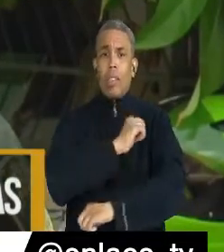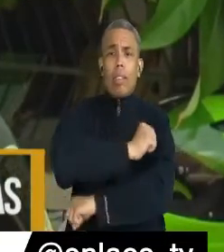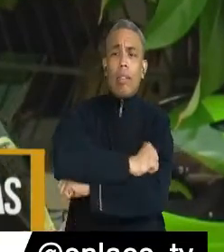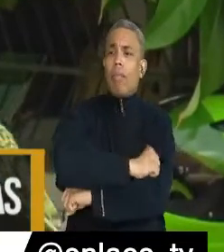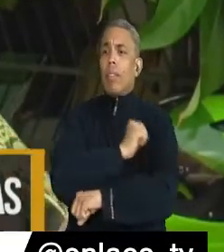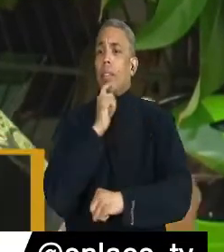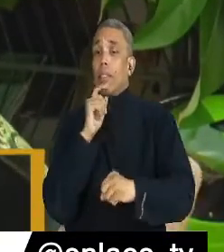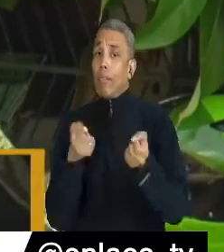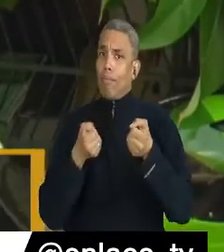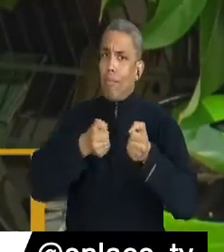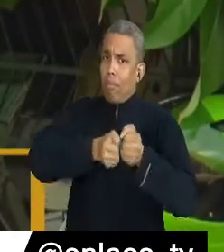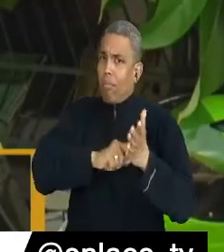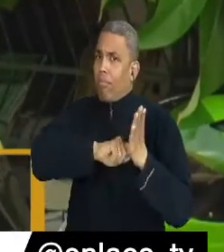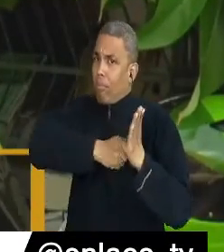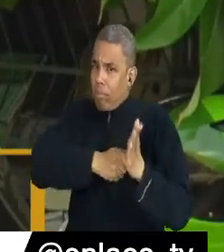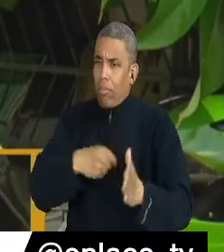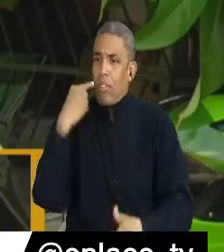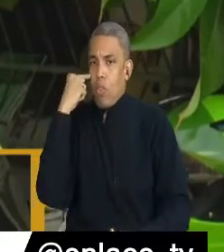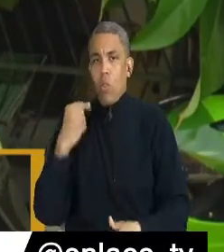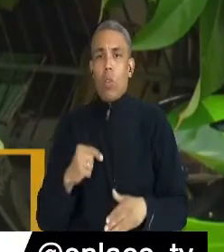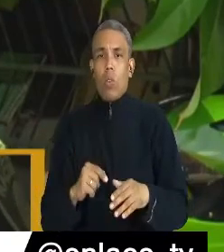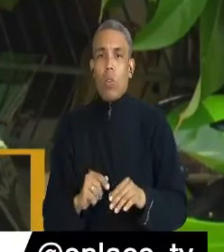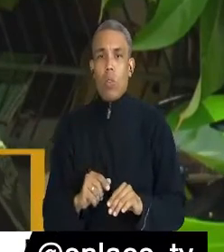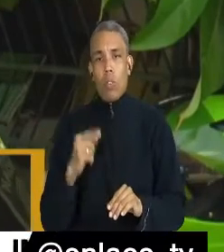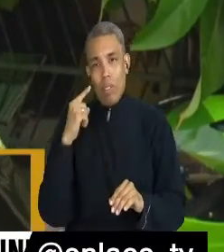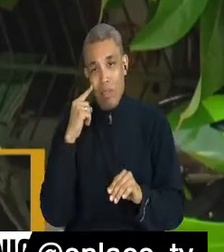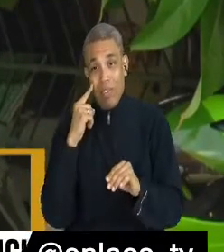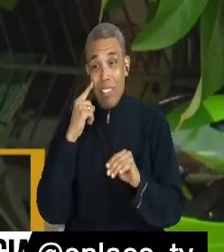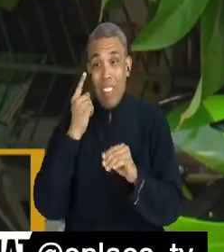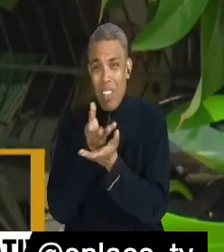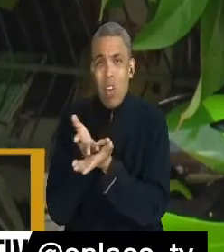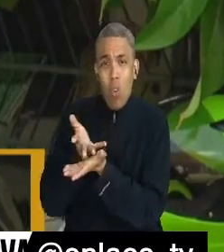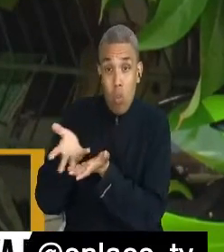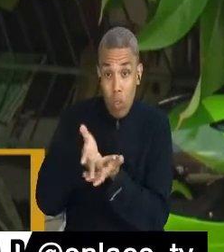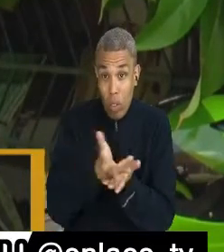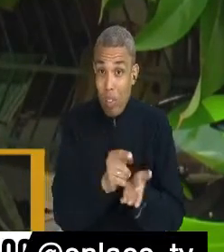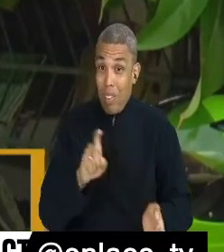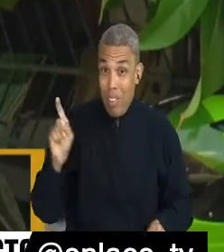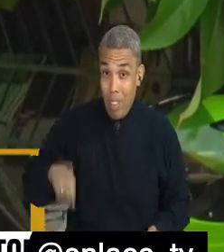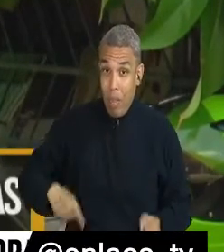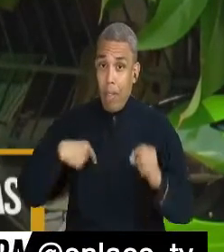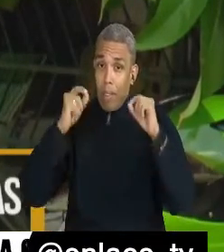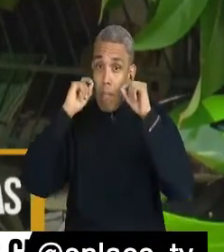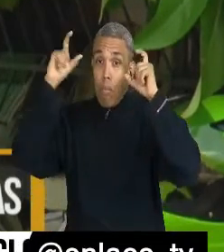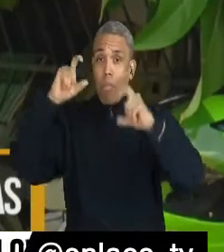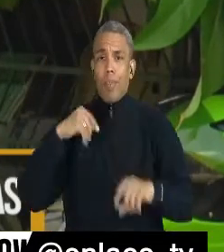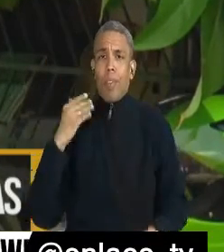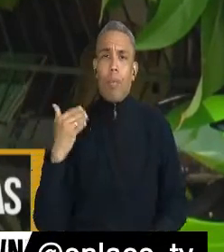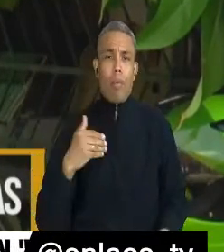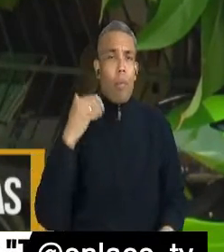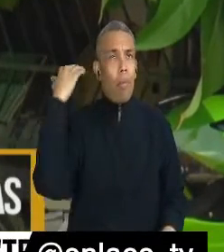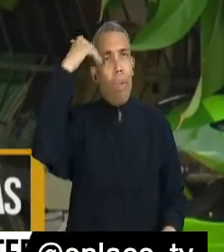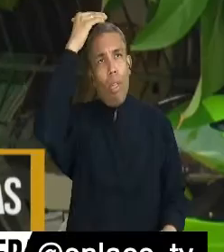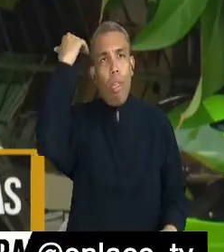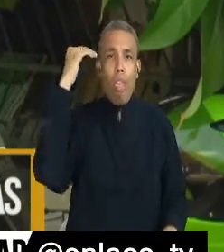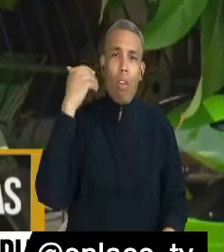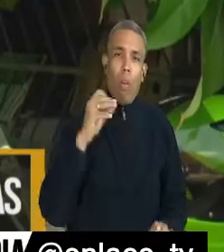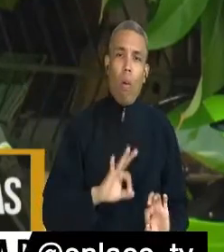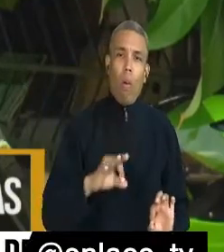vivienda es un de su lote baldío es lo que queremos que la comunidad sienta esto para que no caigamos más en estos en estos hurtos